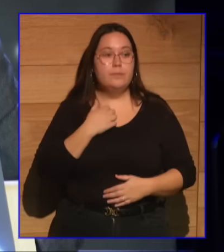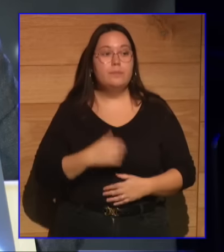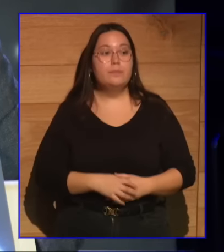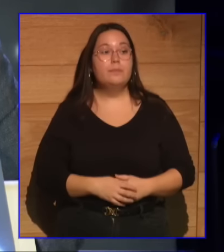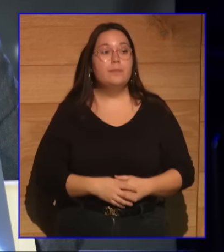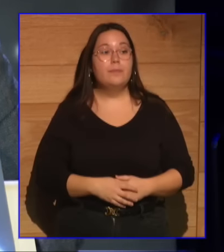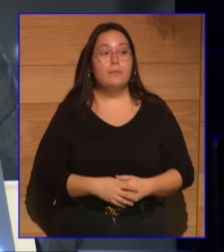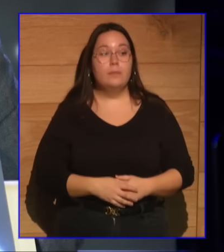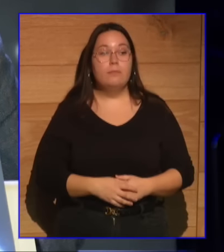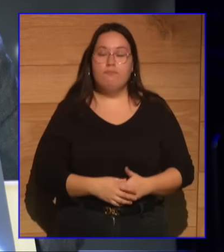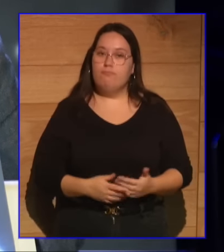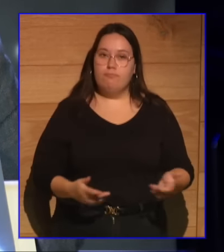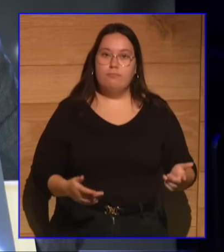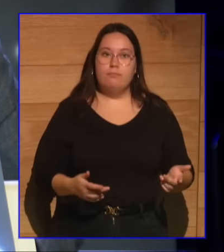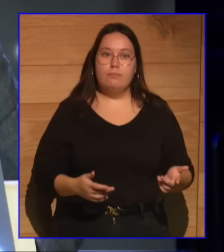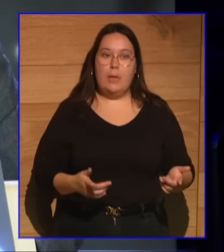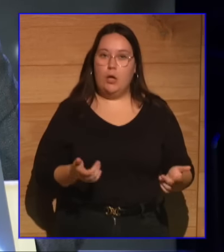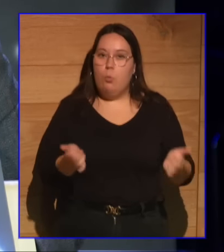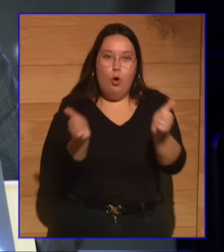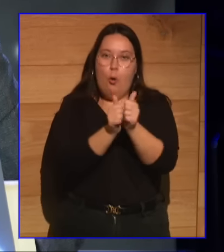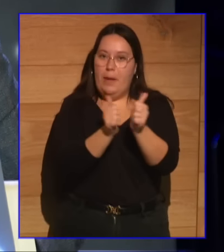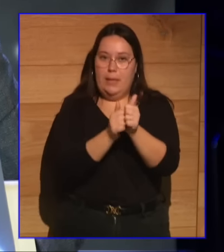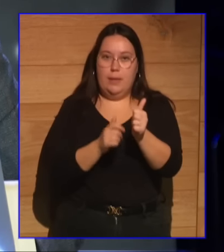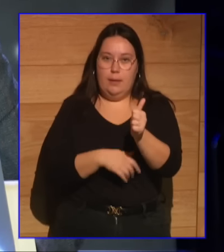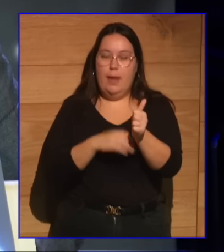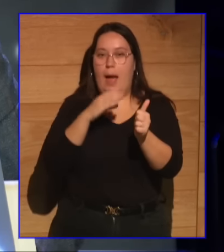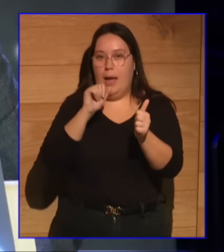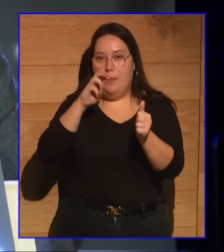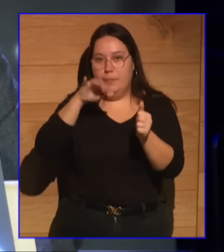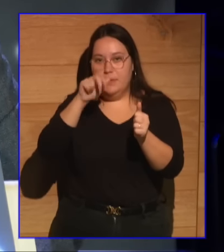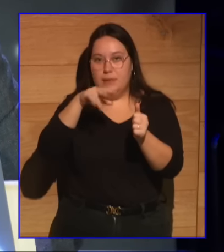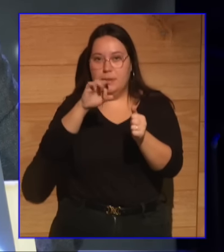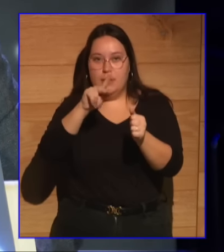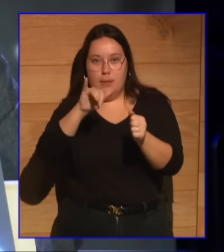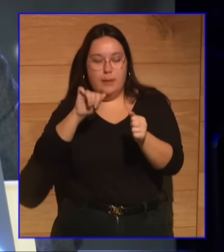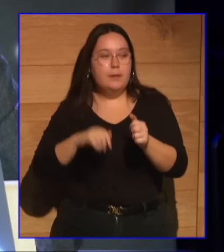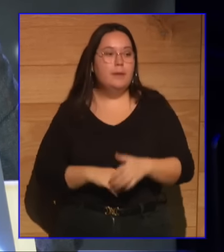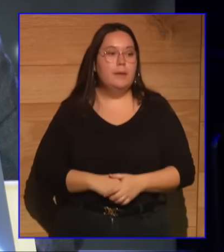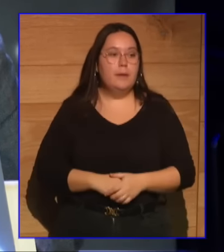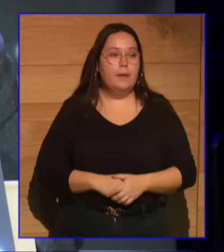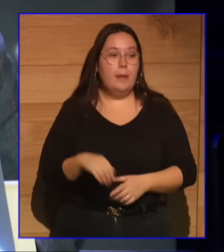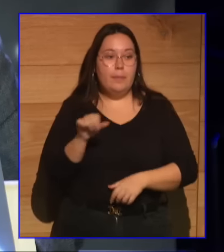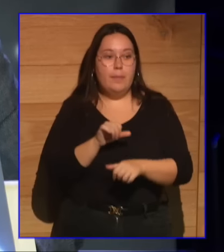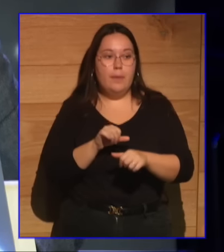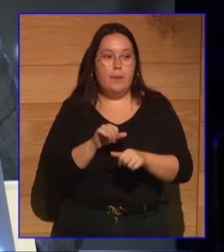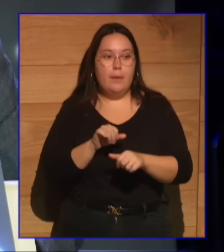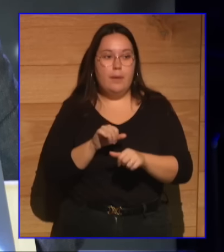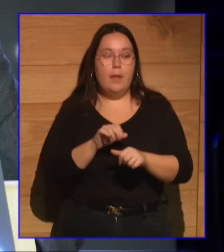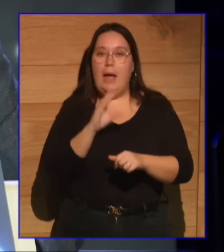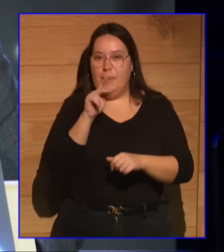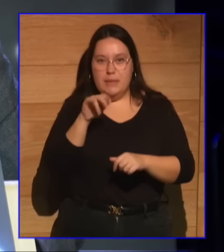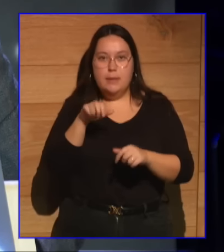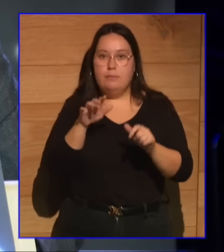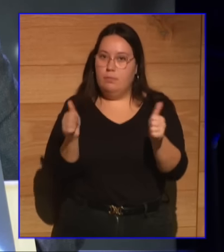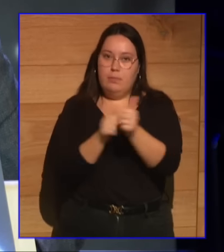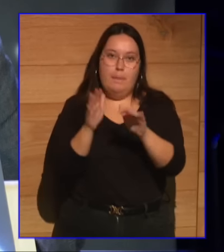Bien, y se lo trae, descubre a su par. A partir Kaminsky. A partir de ahí... Ya no es Kaminsky. A partir de ahí se queda. A Kaminsky se lo queda. Se ya, lo